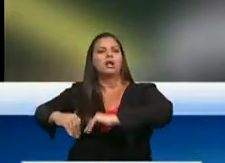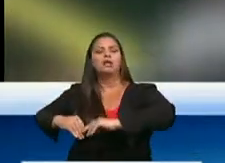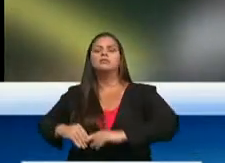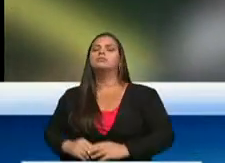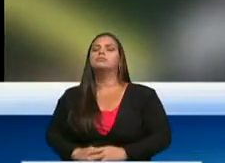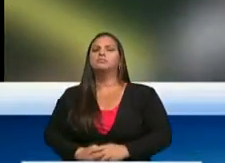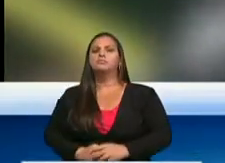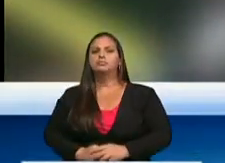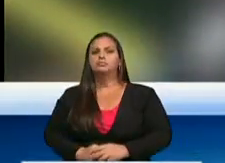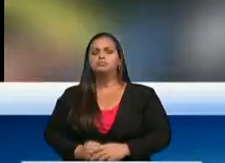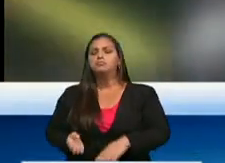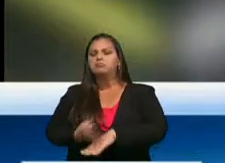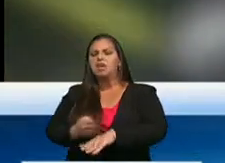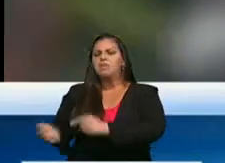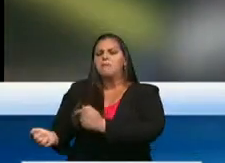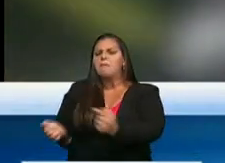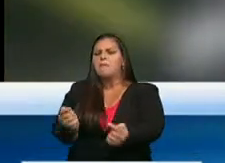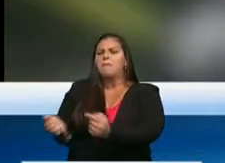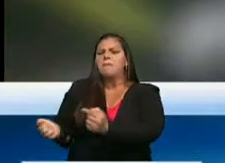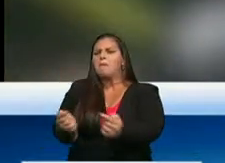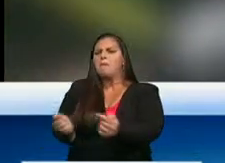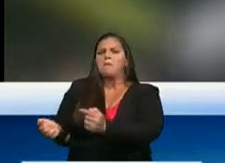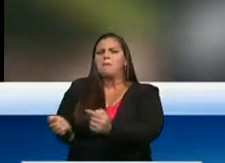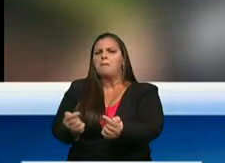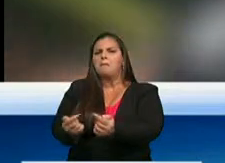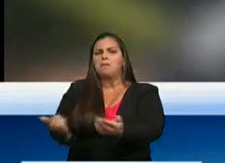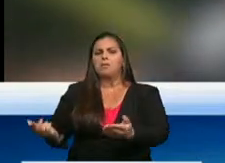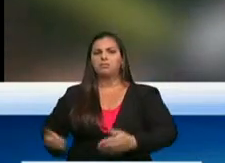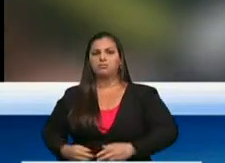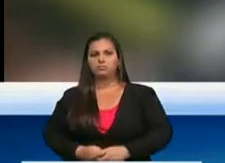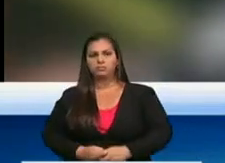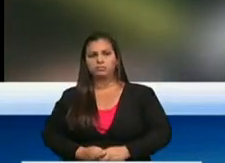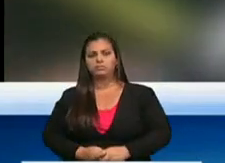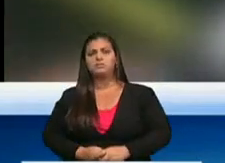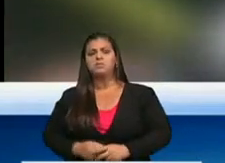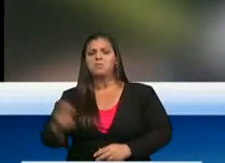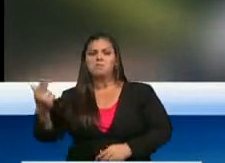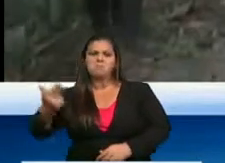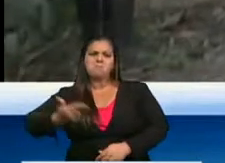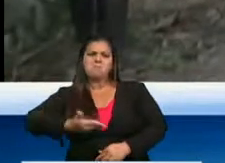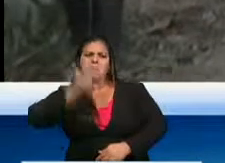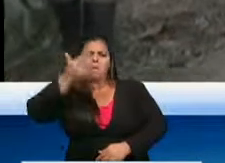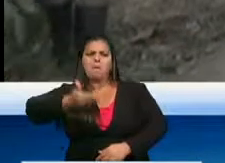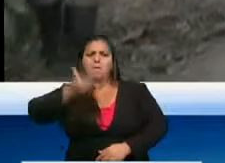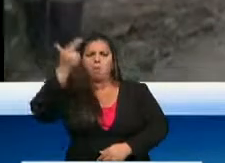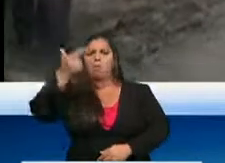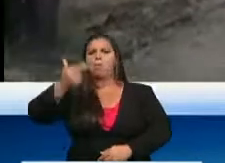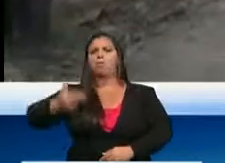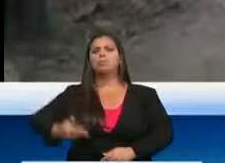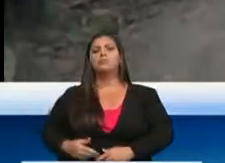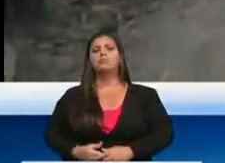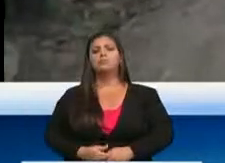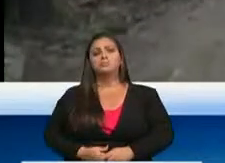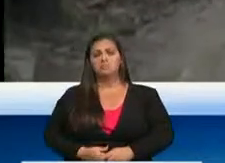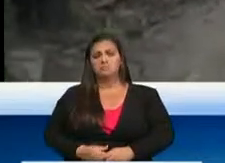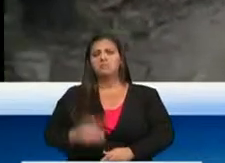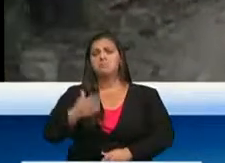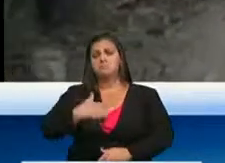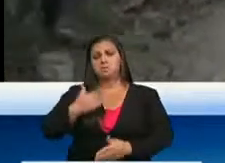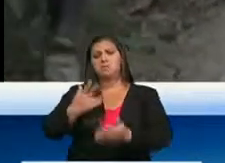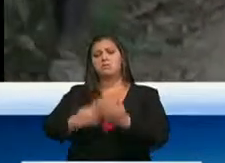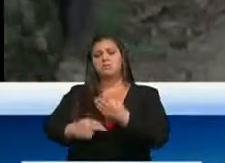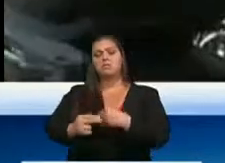poco de palabras, y de pronto yo, como ya estaba más adentro, le dispara a mi hijo, al que está